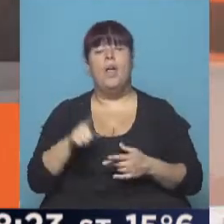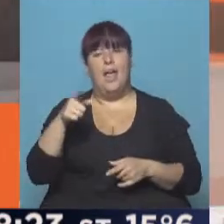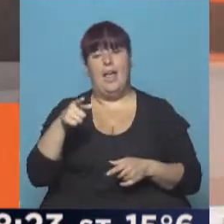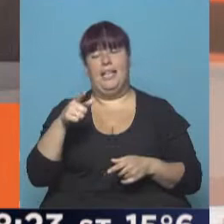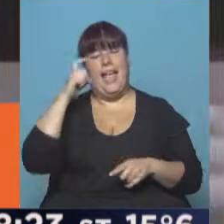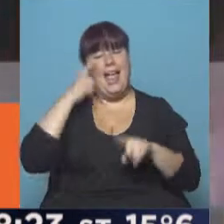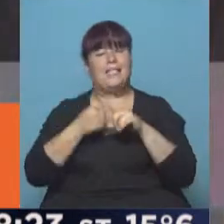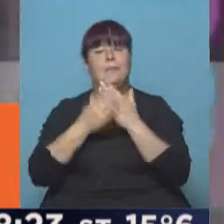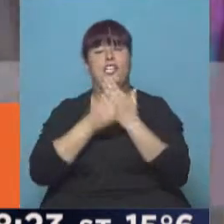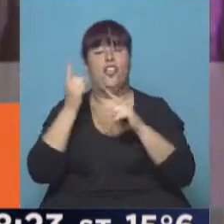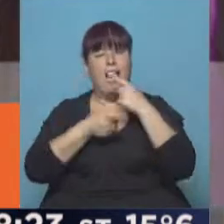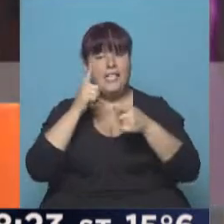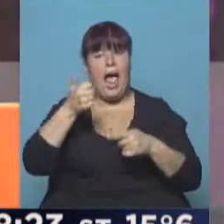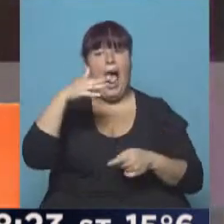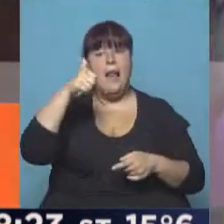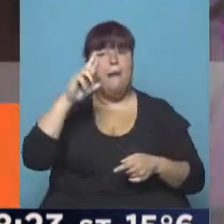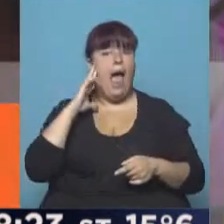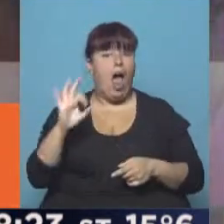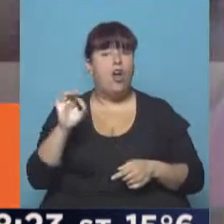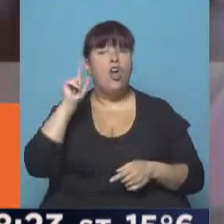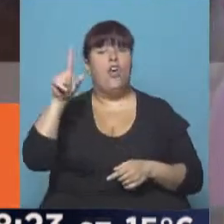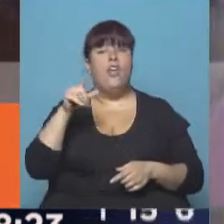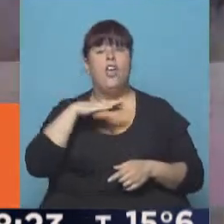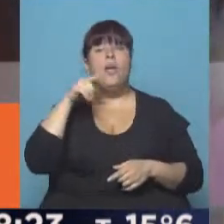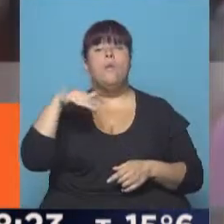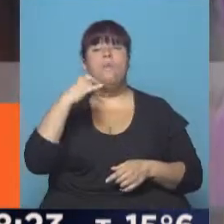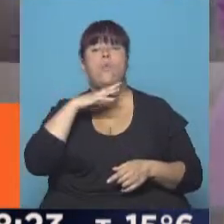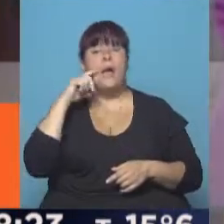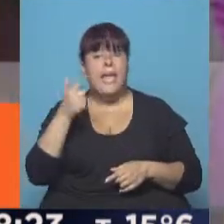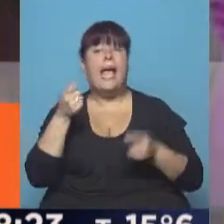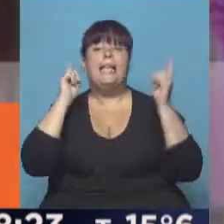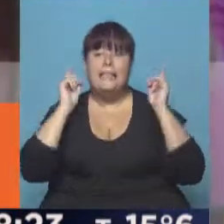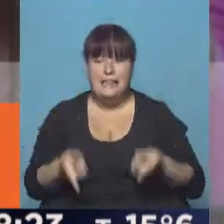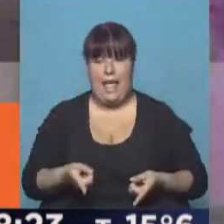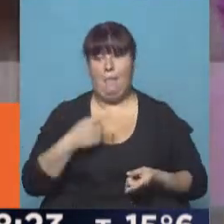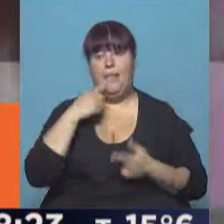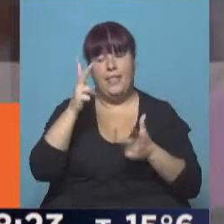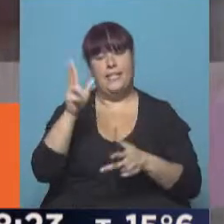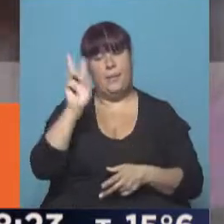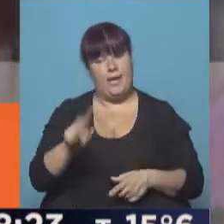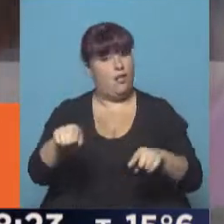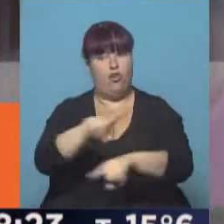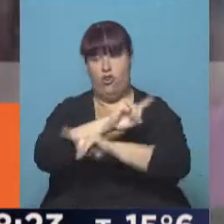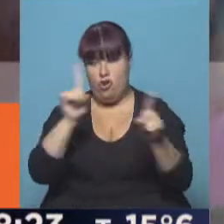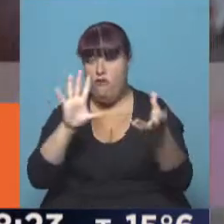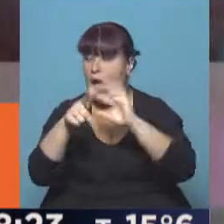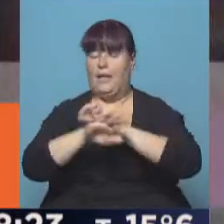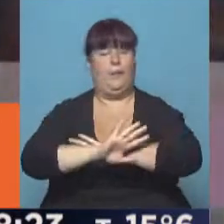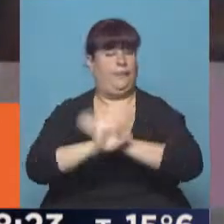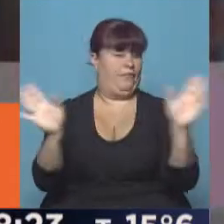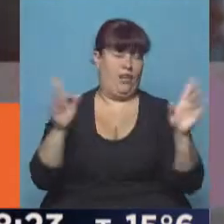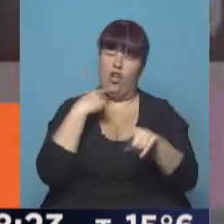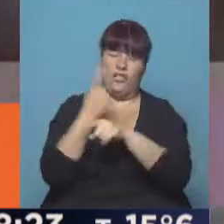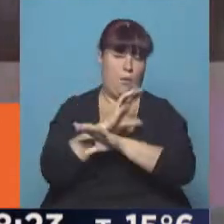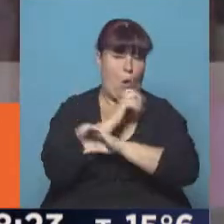ex canciller Luis Almagro de José Mujica, para también decirle a Venezuela, por aquí no, por este camino ya no se puede,